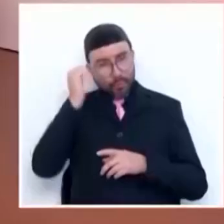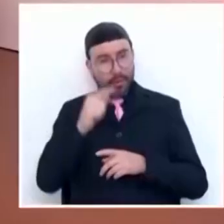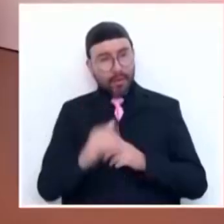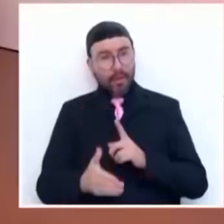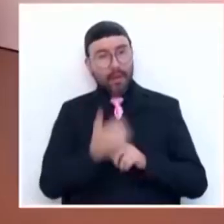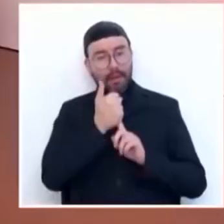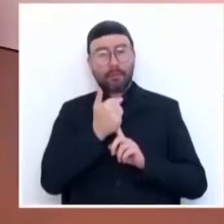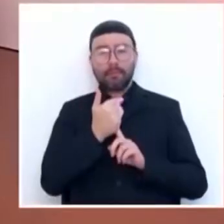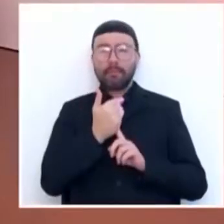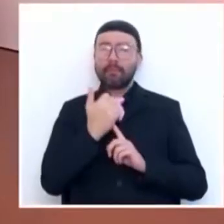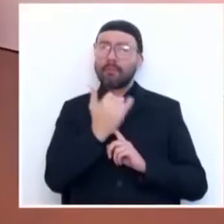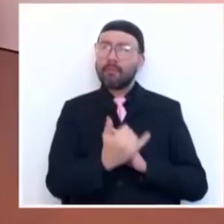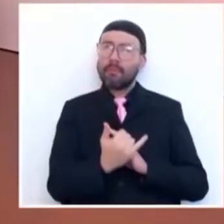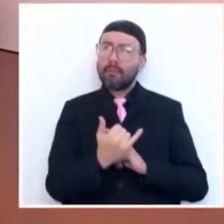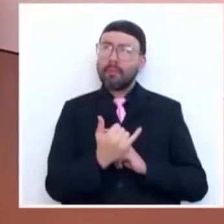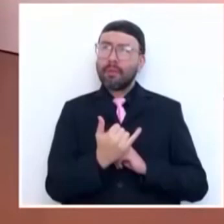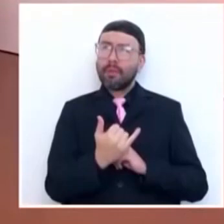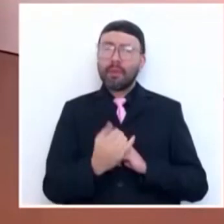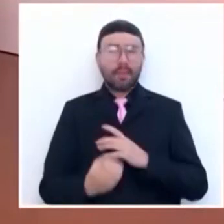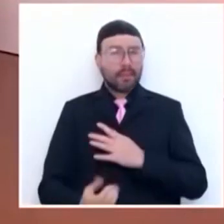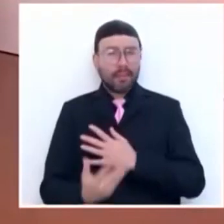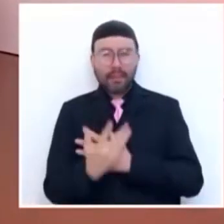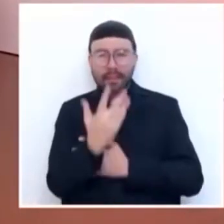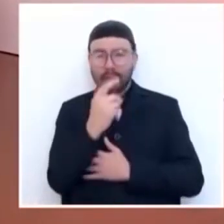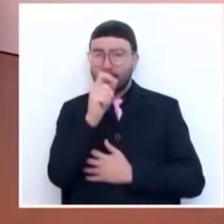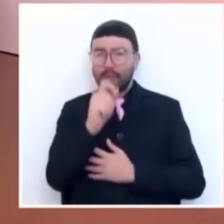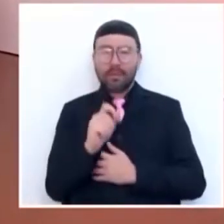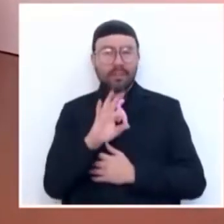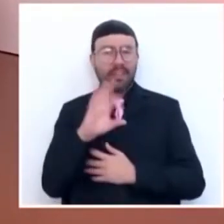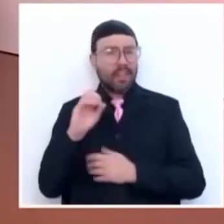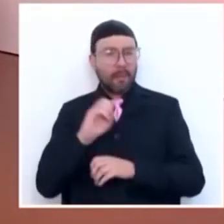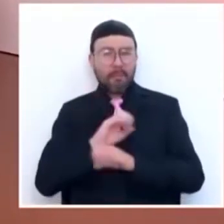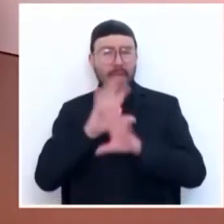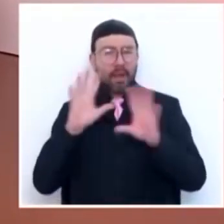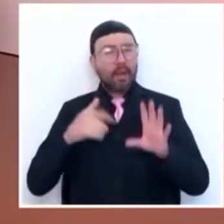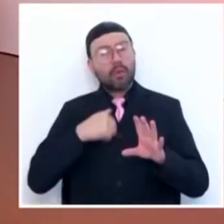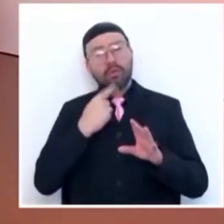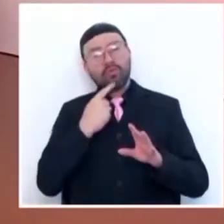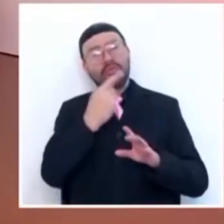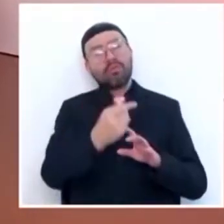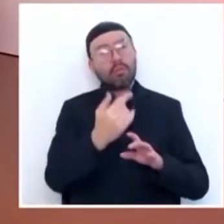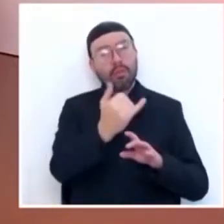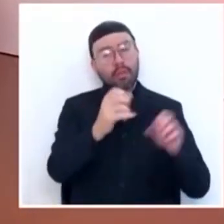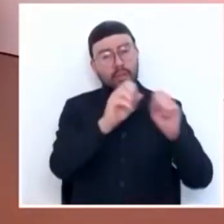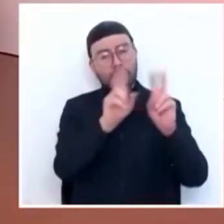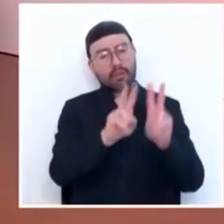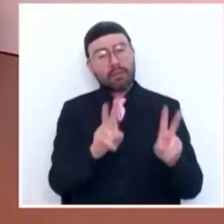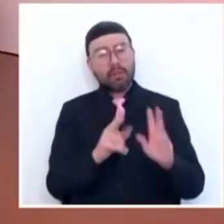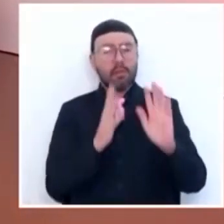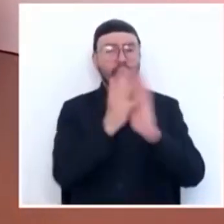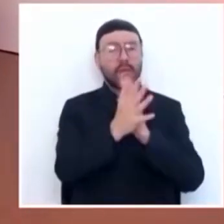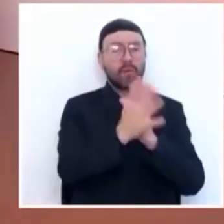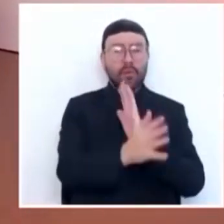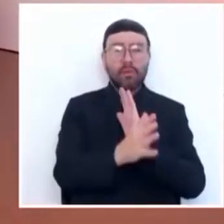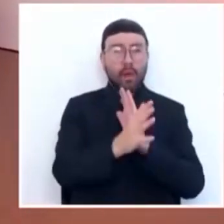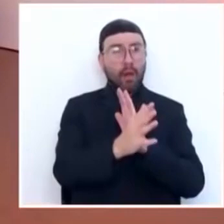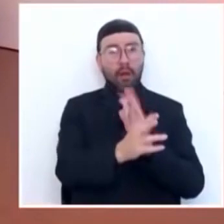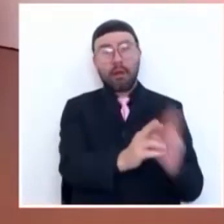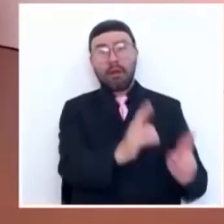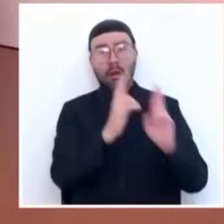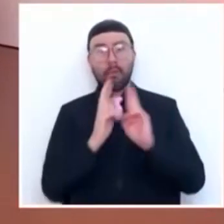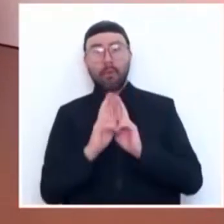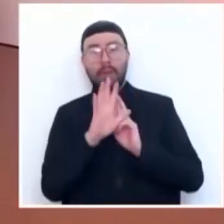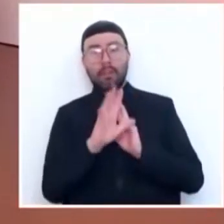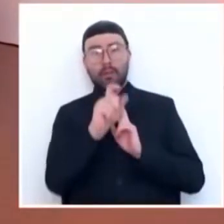las 5:30 de la mañana algún día le escribí en su página, y a las 5:45 me estaba respondiendo y